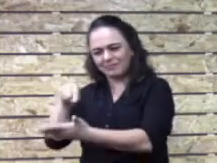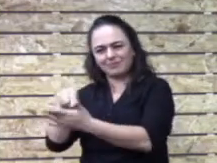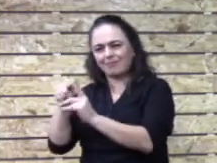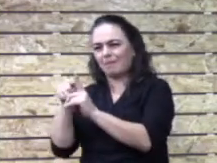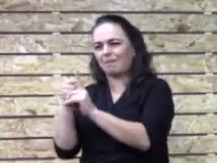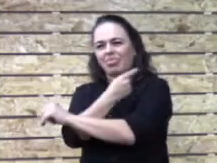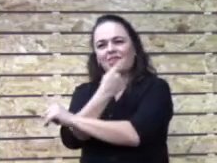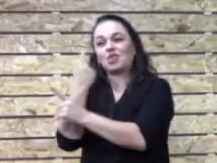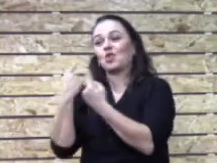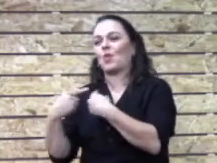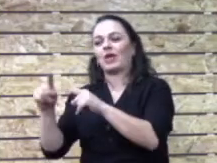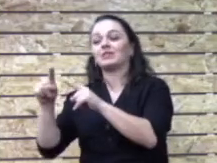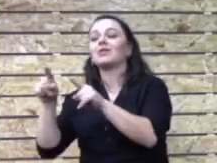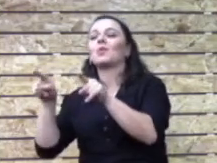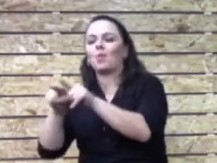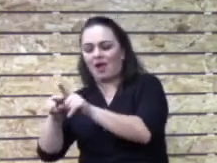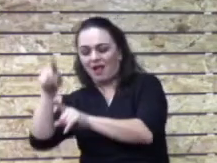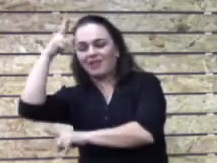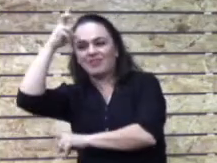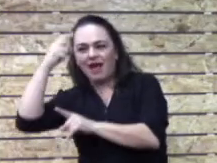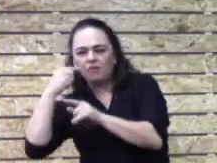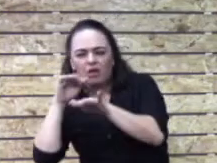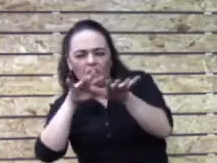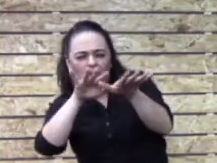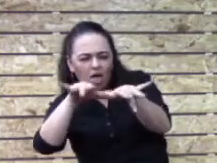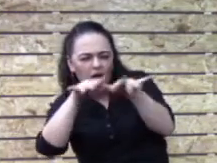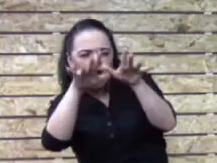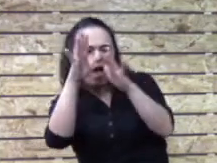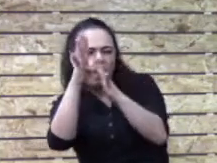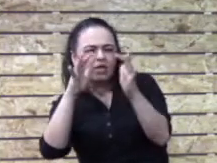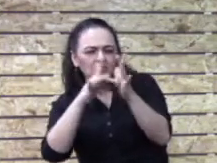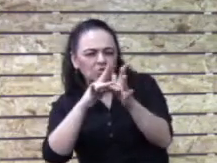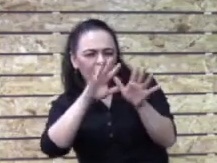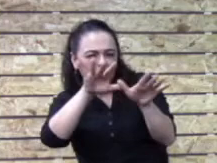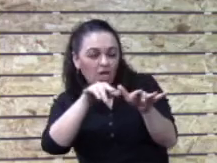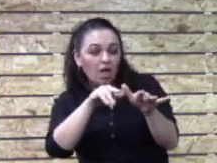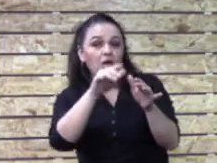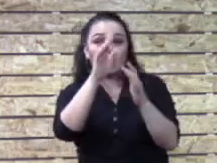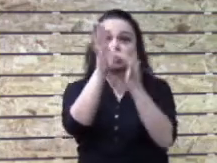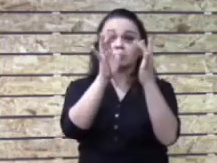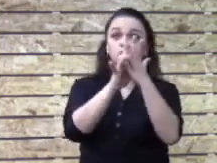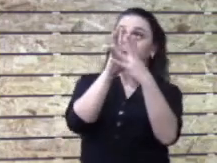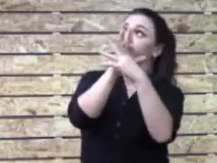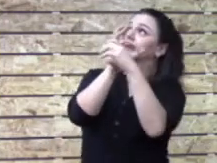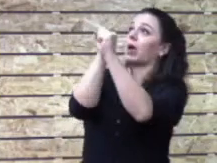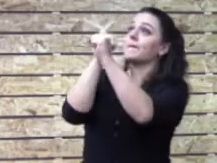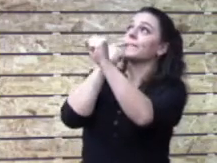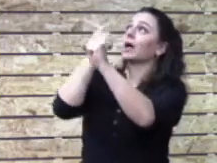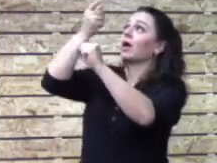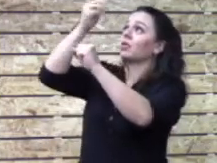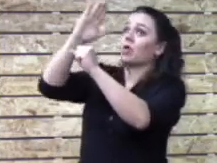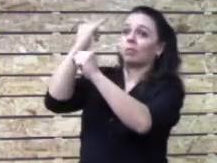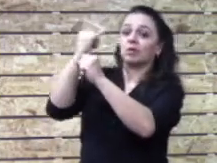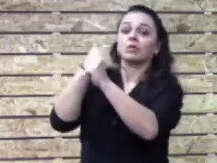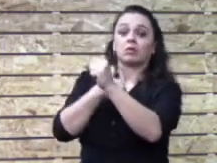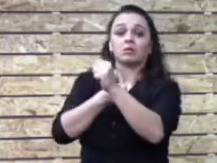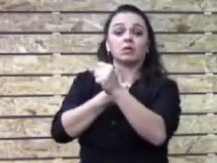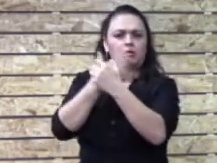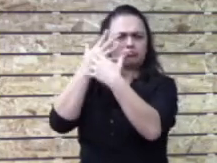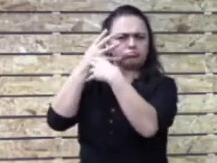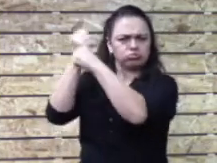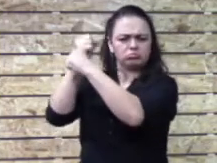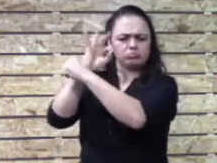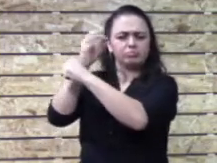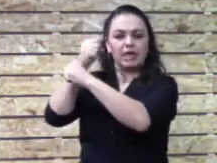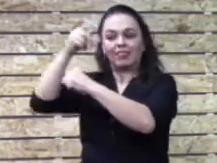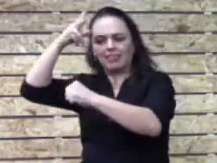de Satanás para el Señor Jesucristo cuando trató de moverlo de su confianza en Dios hacia confiar en otras cosas a través de